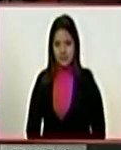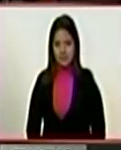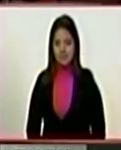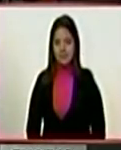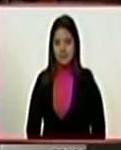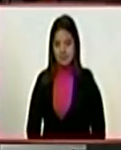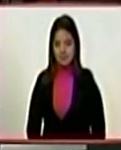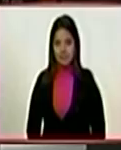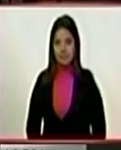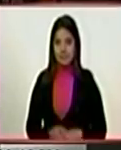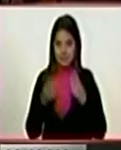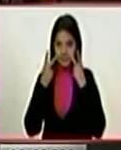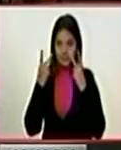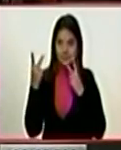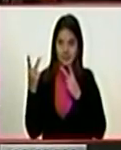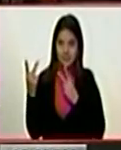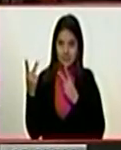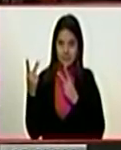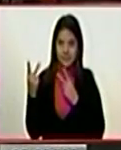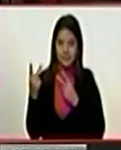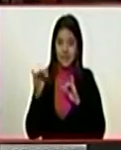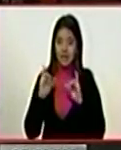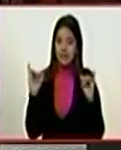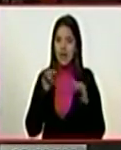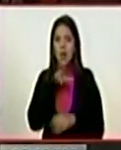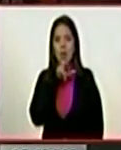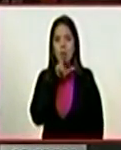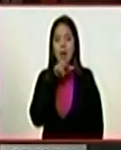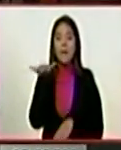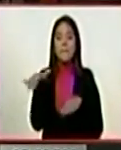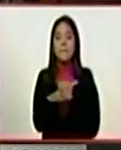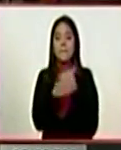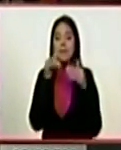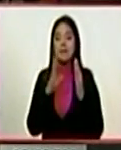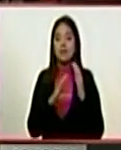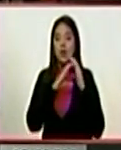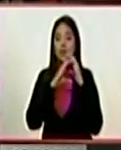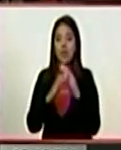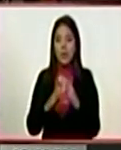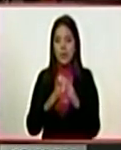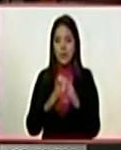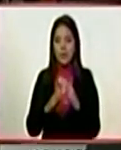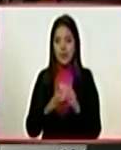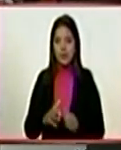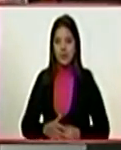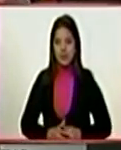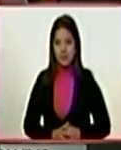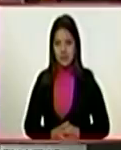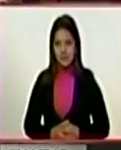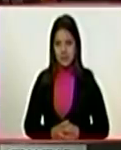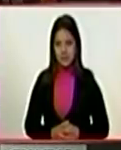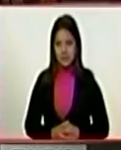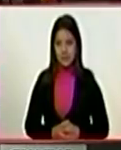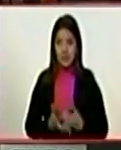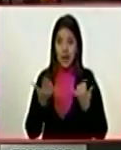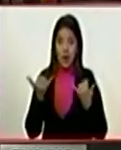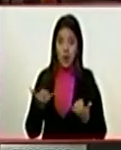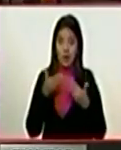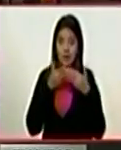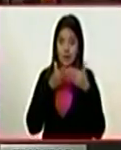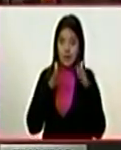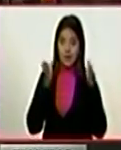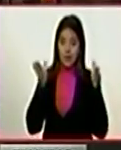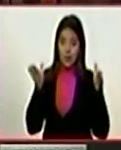Sí, tal y como lo señala, ustedes escucharon las palabras del ministro de Transporte Terrestre, Jaime Eltrudy, en esta